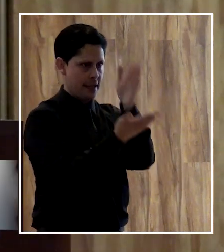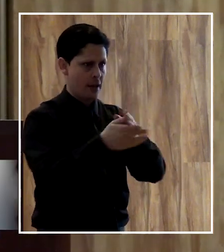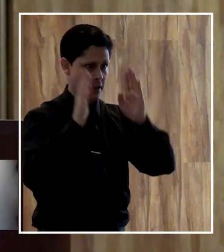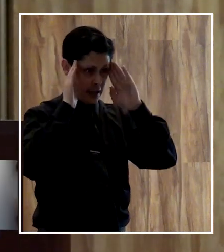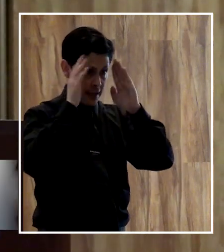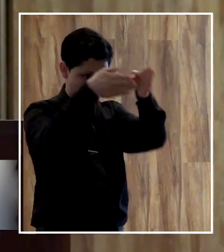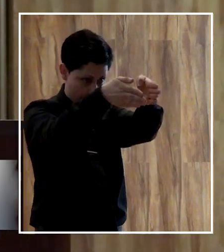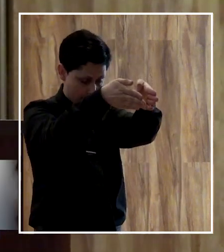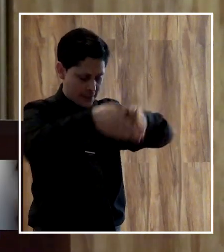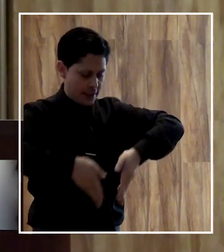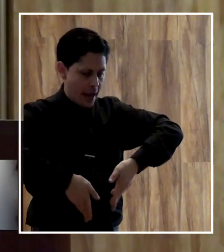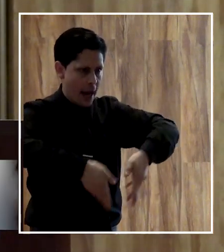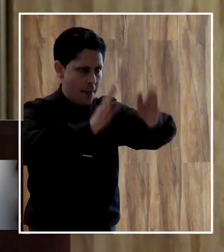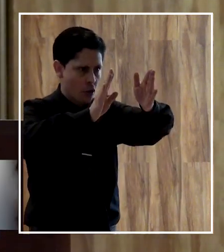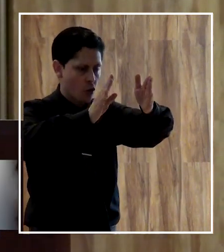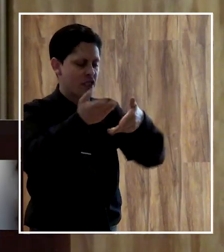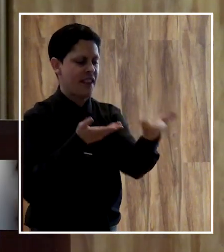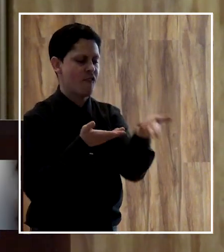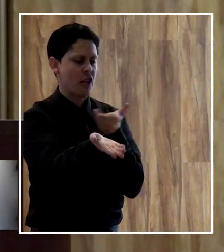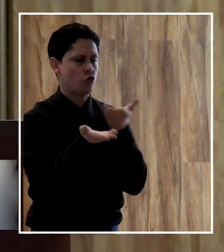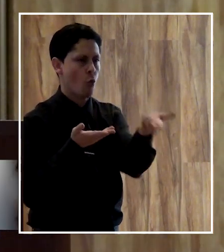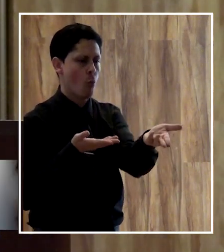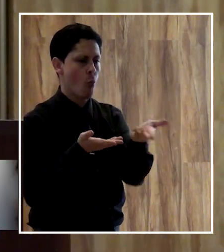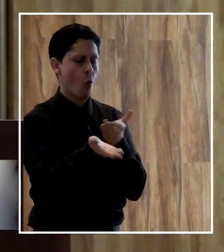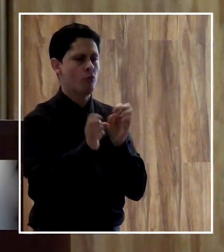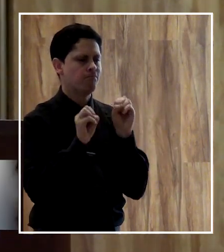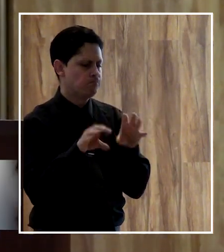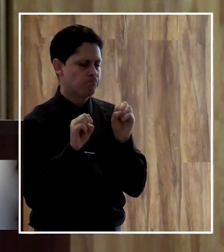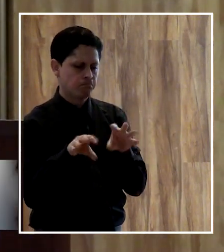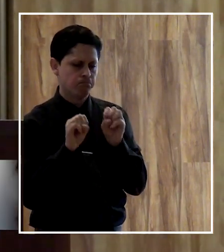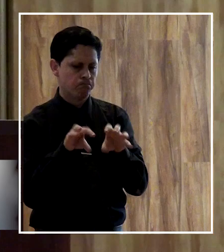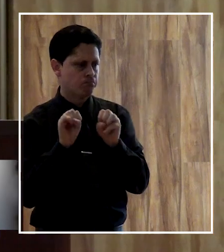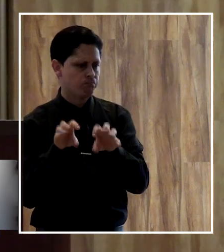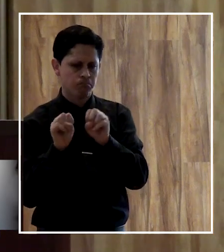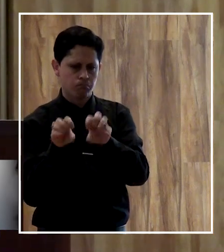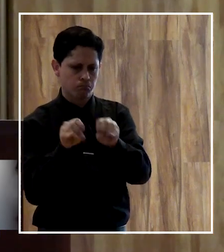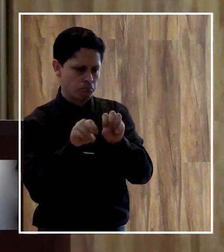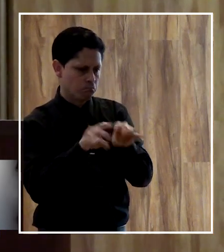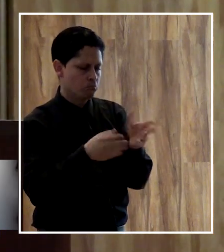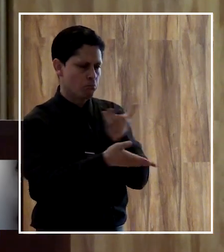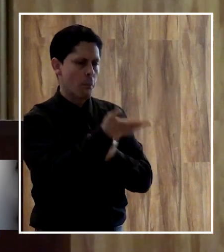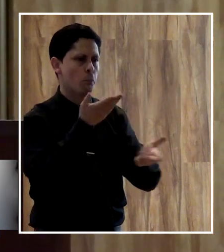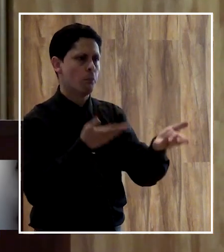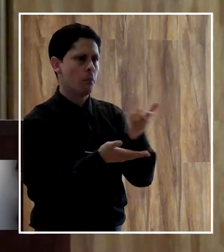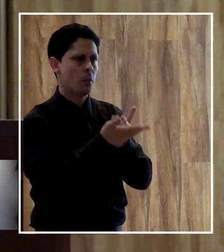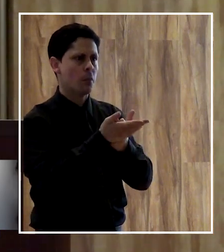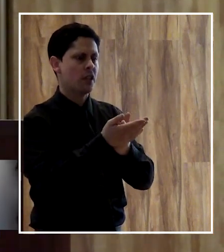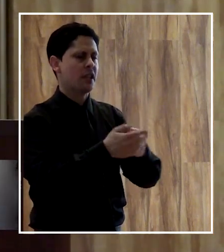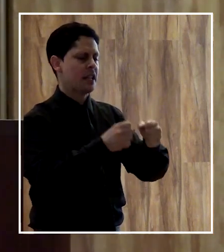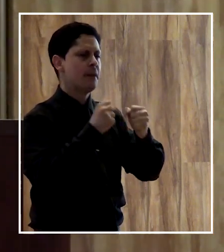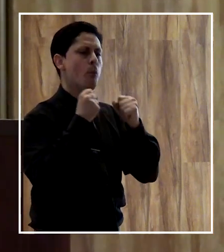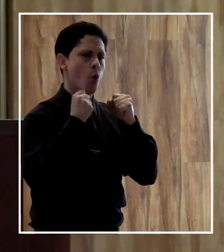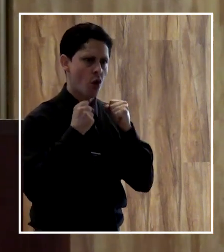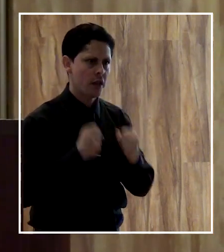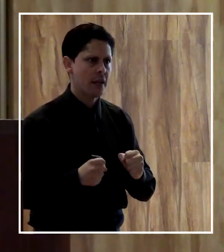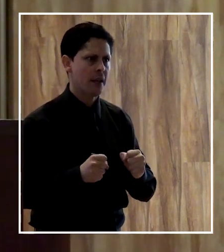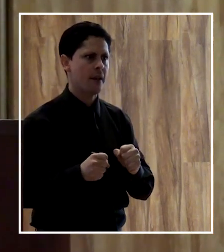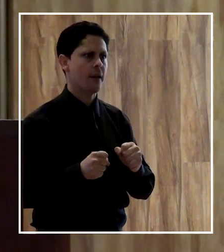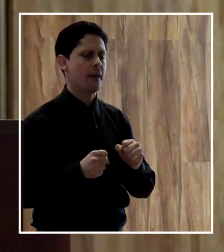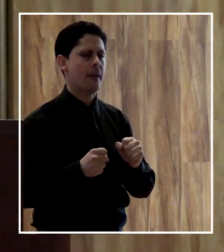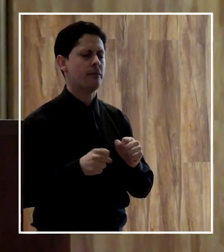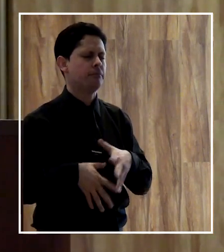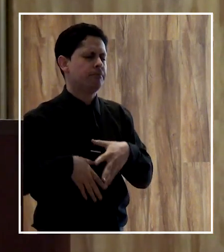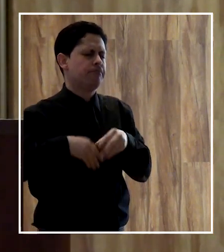era el camino de servicio público y que ese era un camino que podía llenarlos